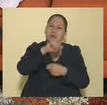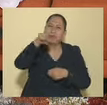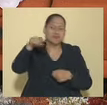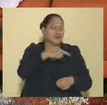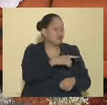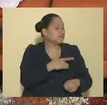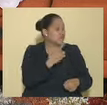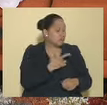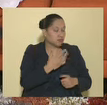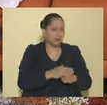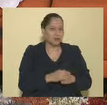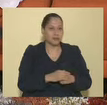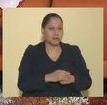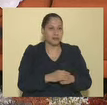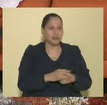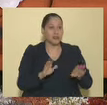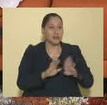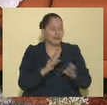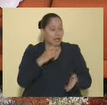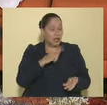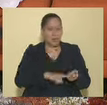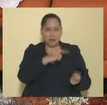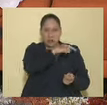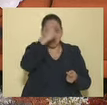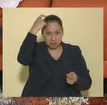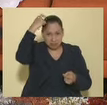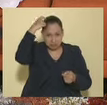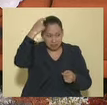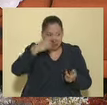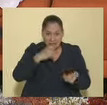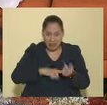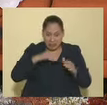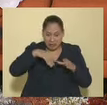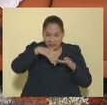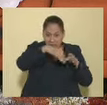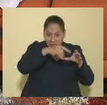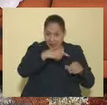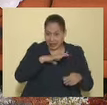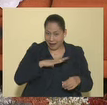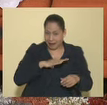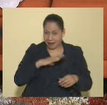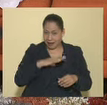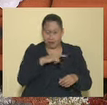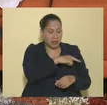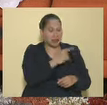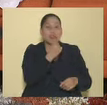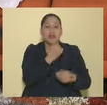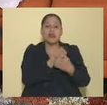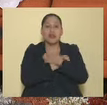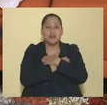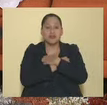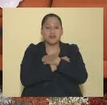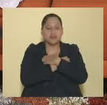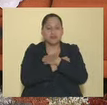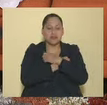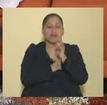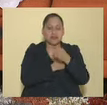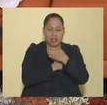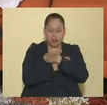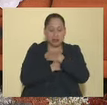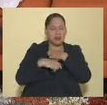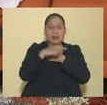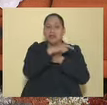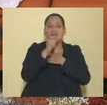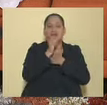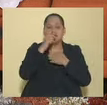No tiene ajustes cerebrales, no tiene ajustes filosóficos, no tiene educación. No hay instalación de